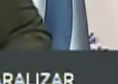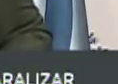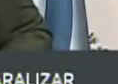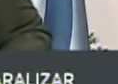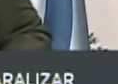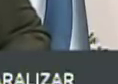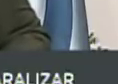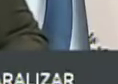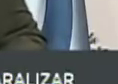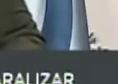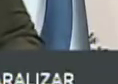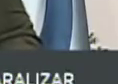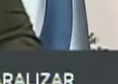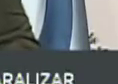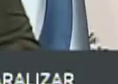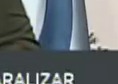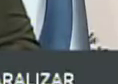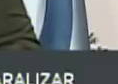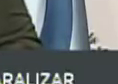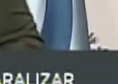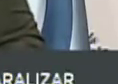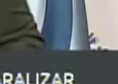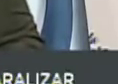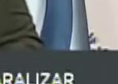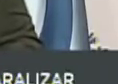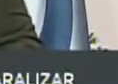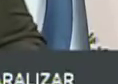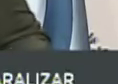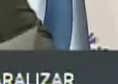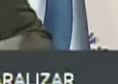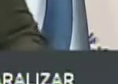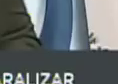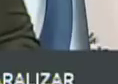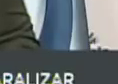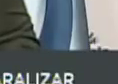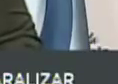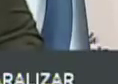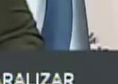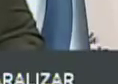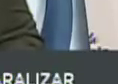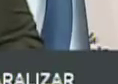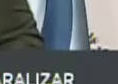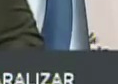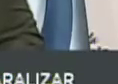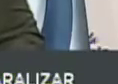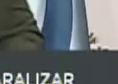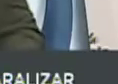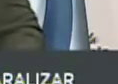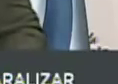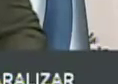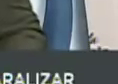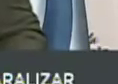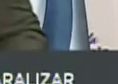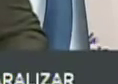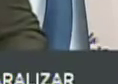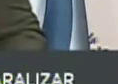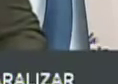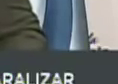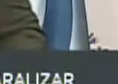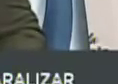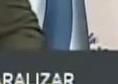ustedes estas incidencias lo vamos a hacer obviamente con otros